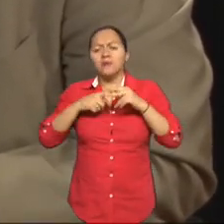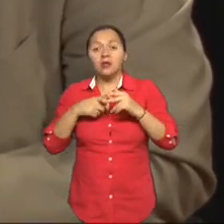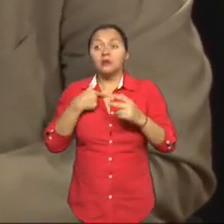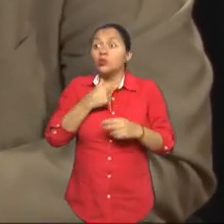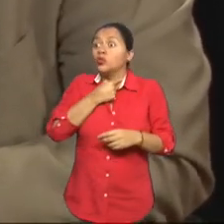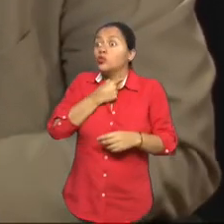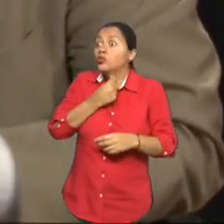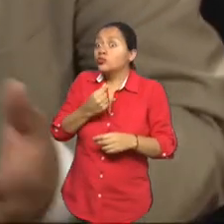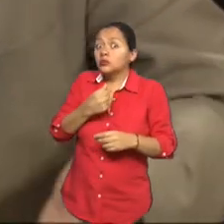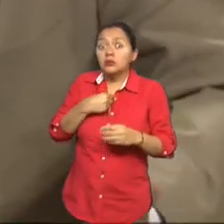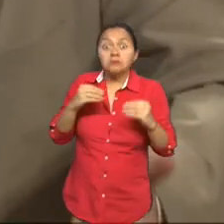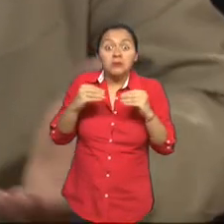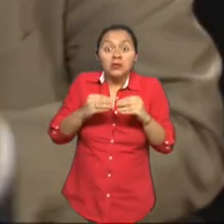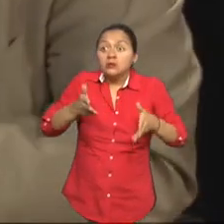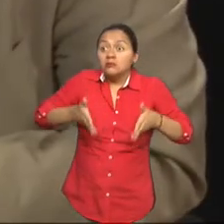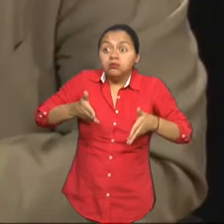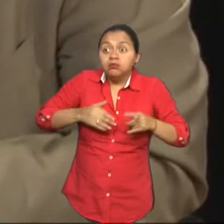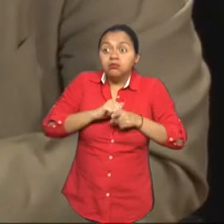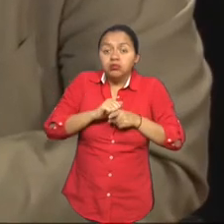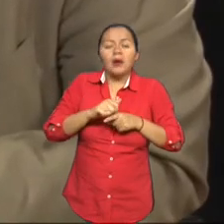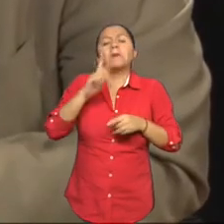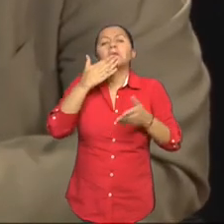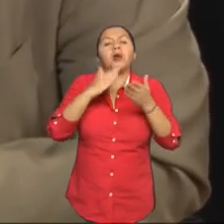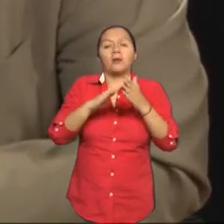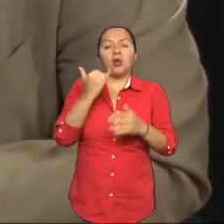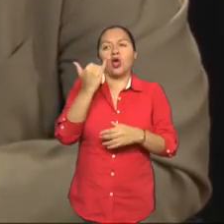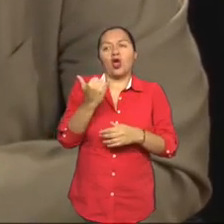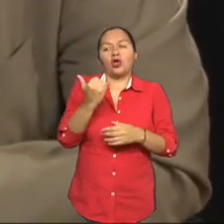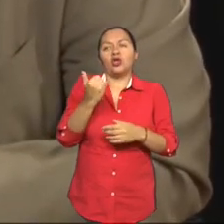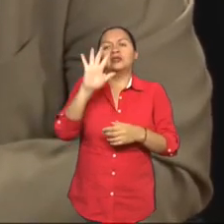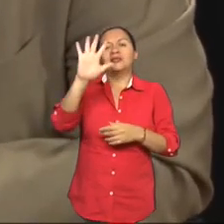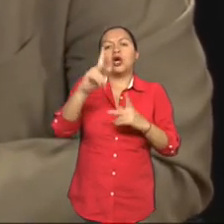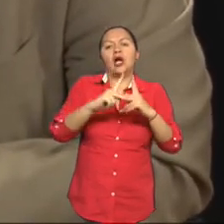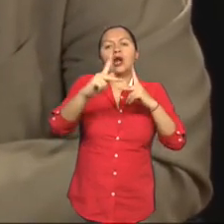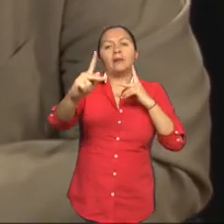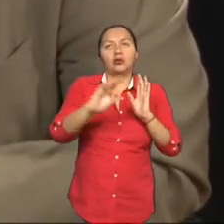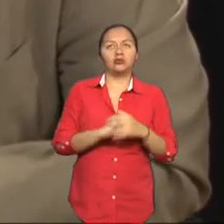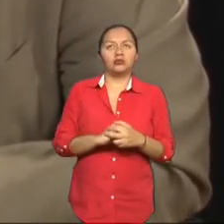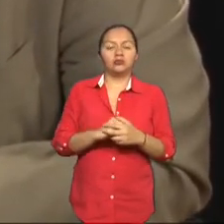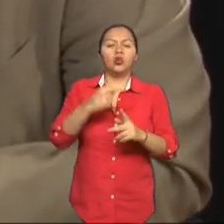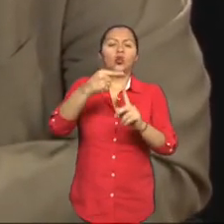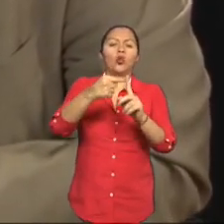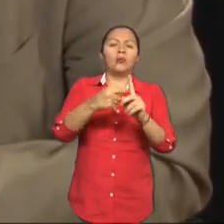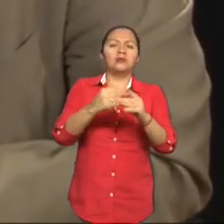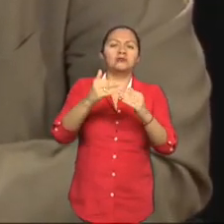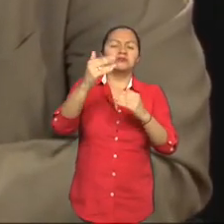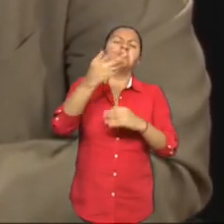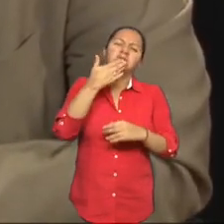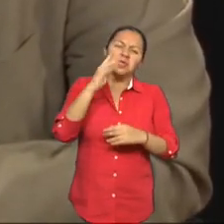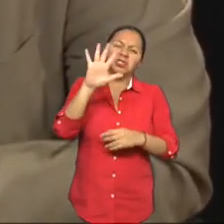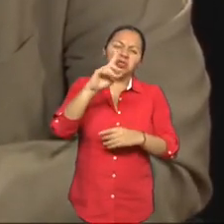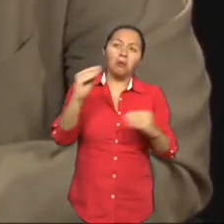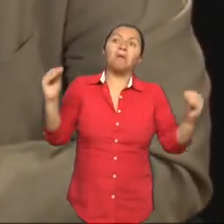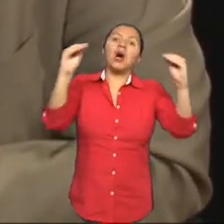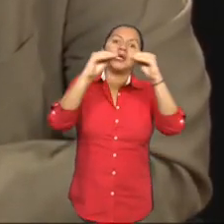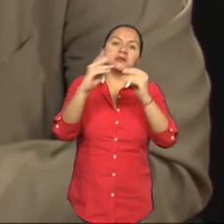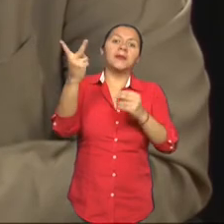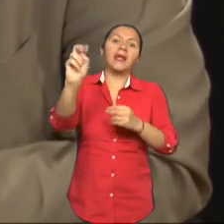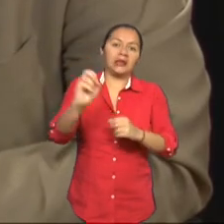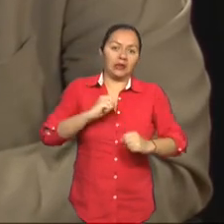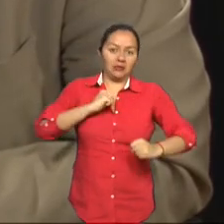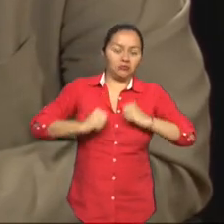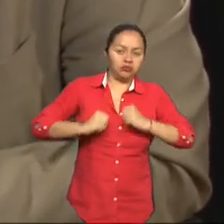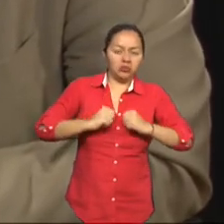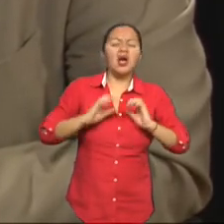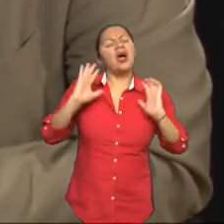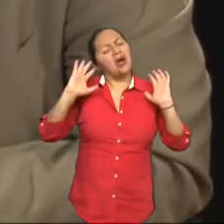alto rendimiento. Es decir, hoy entrenas 5 kilómetros y por qué no después de un mes decir hoy voy a entrenar 20 kilómetros. Uh-huh. Pero nosotros también estamos trabajando